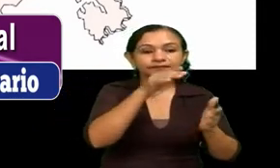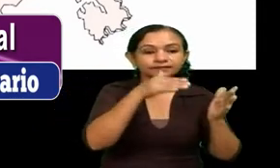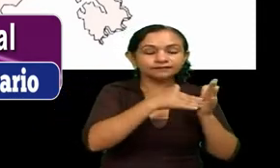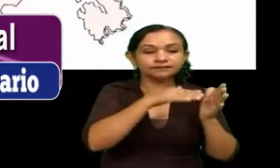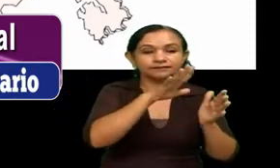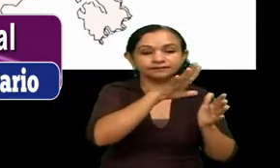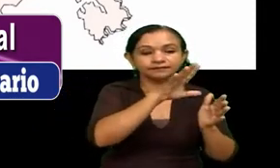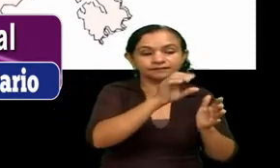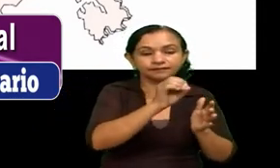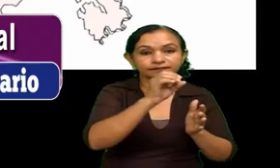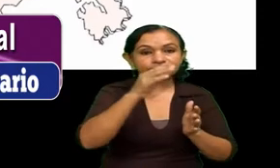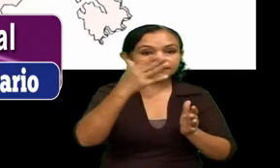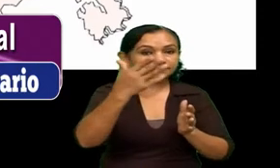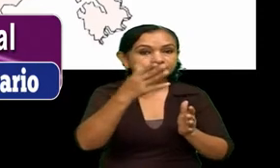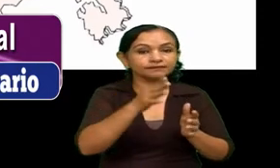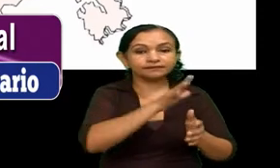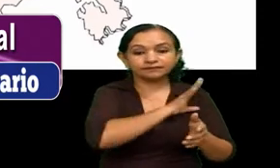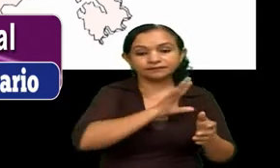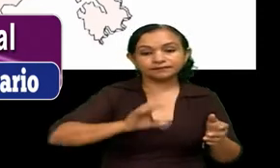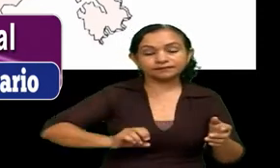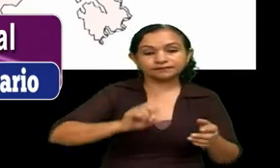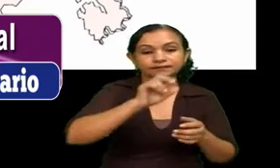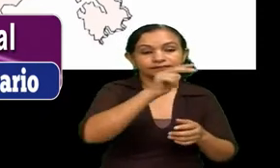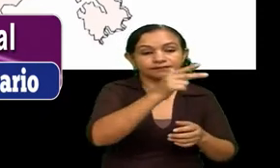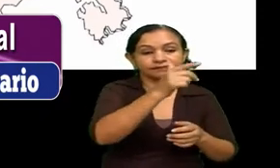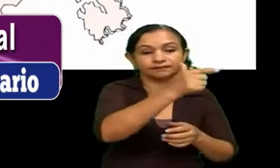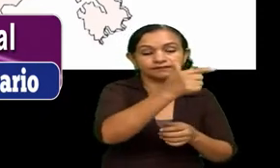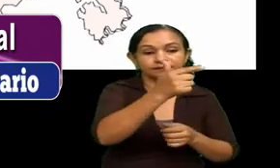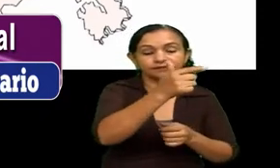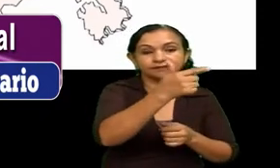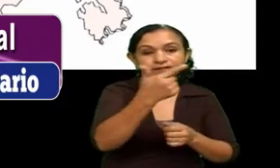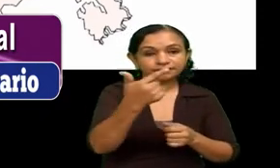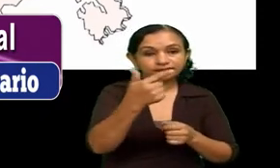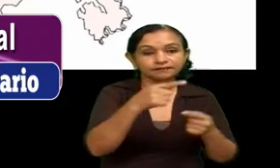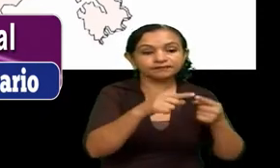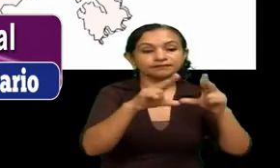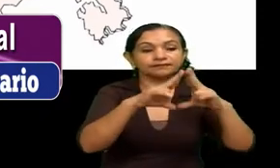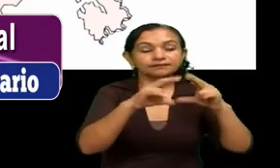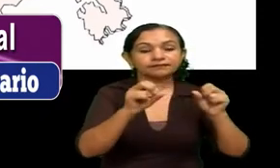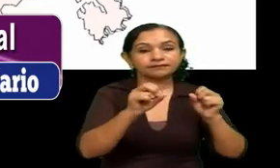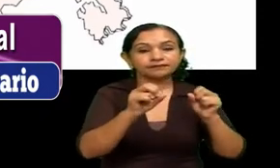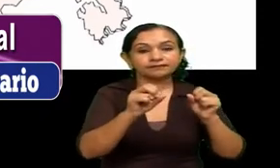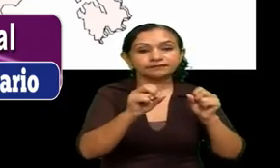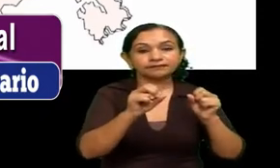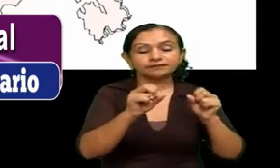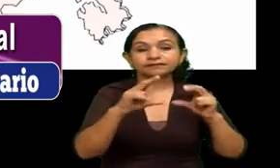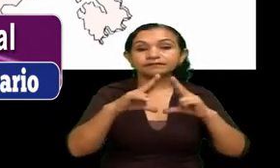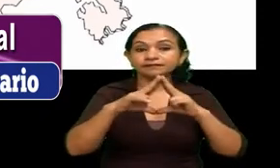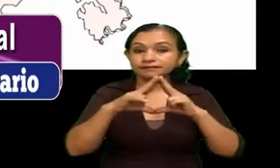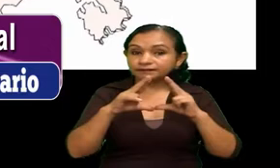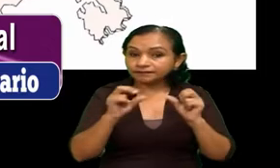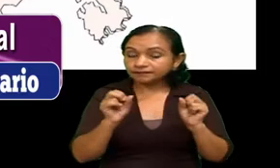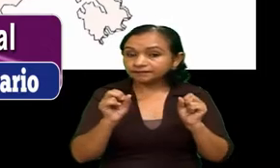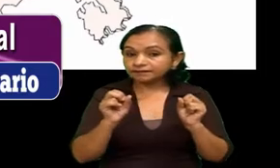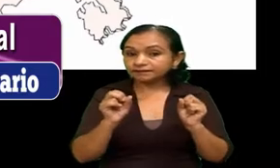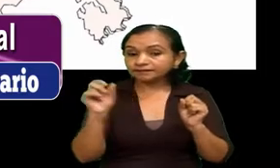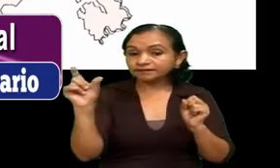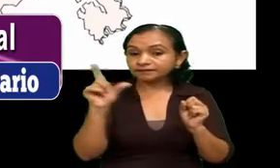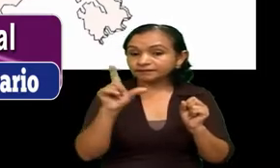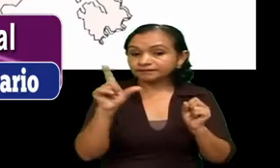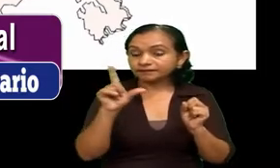1.509. En El Salvador, 877 megavatios. Nicaragua, recordemos que estábamos el día